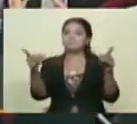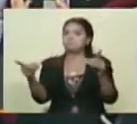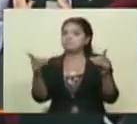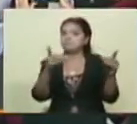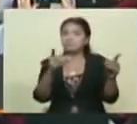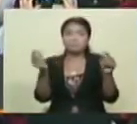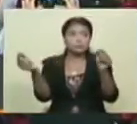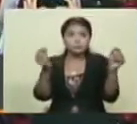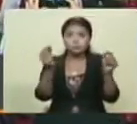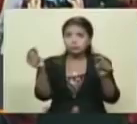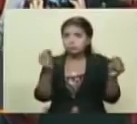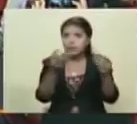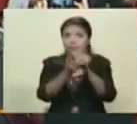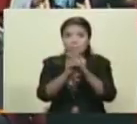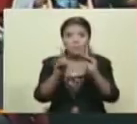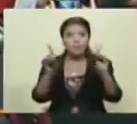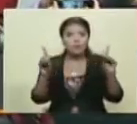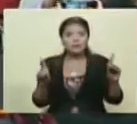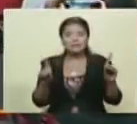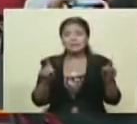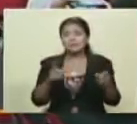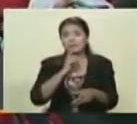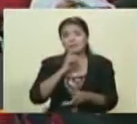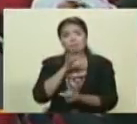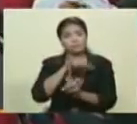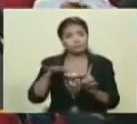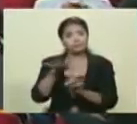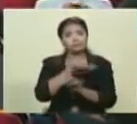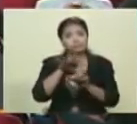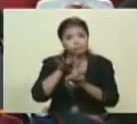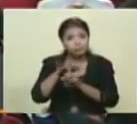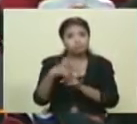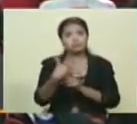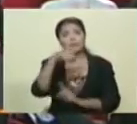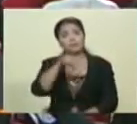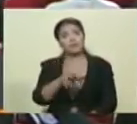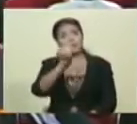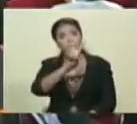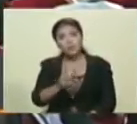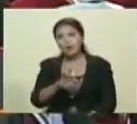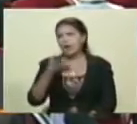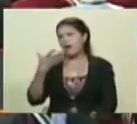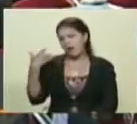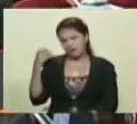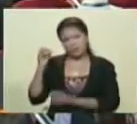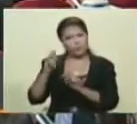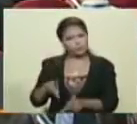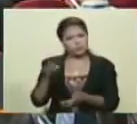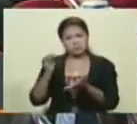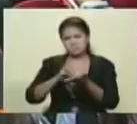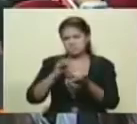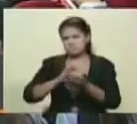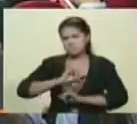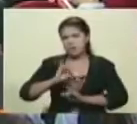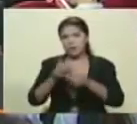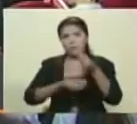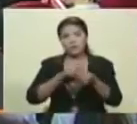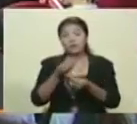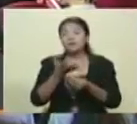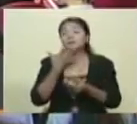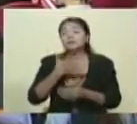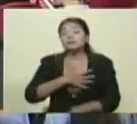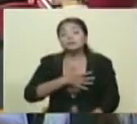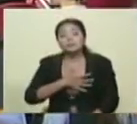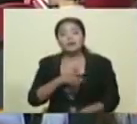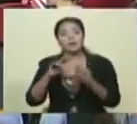democrática la grave coyuntura que enfrenta el país. Como lo hemos hecho en diversas oportunidades, nos manifestamos a favor de la